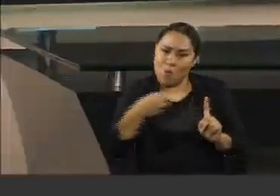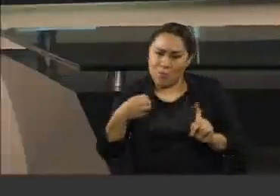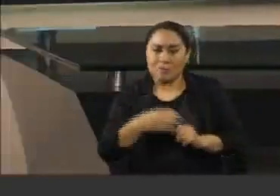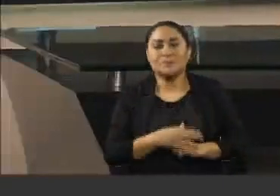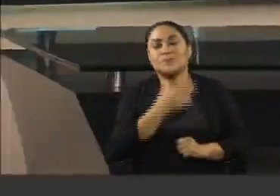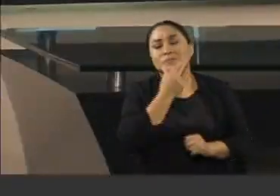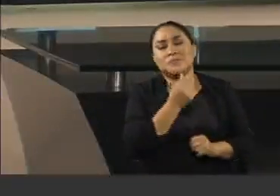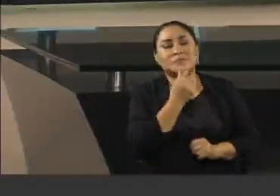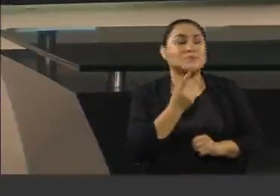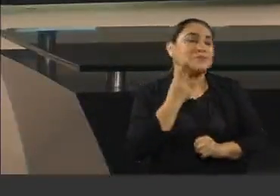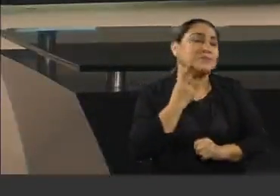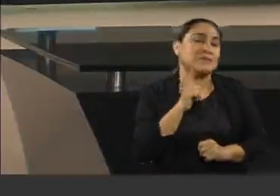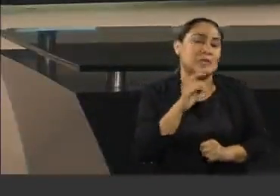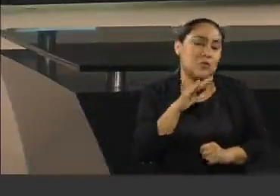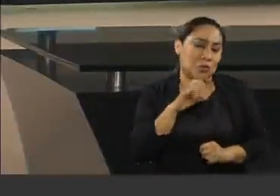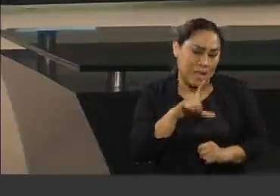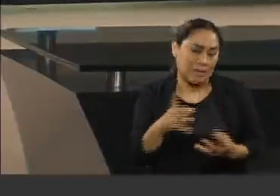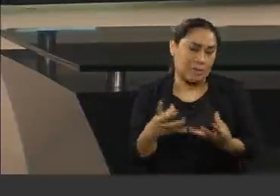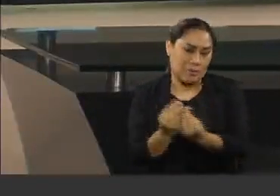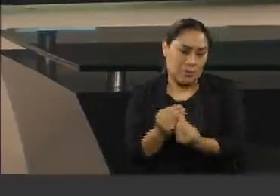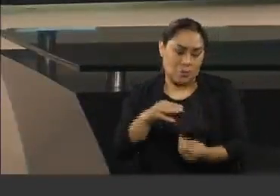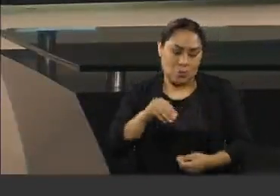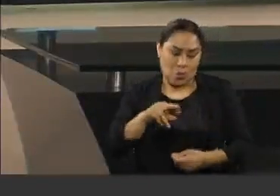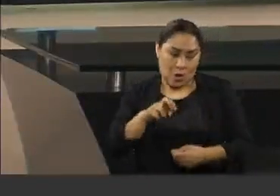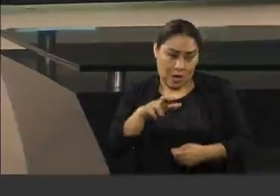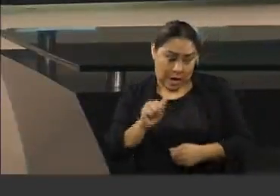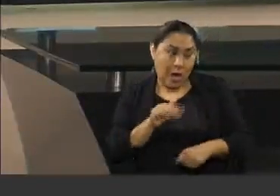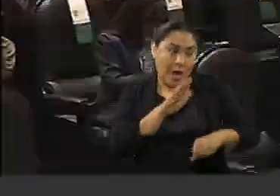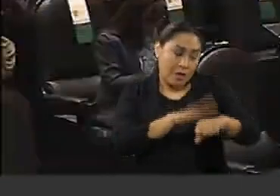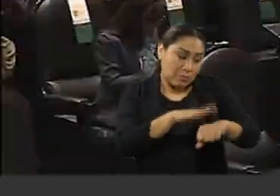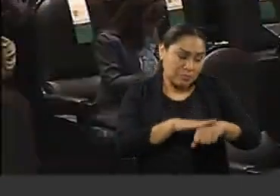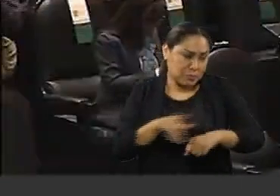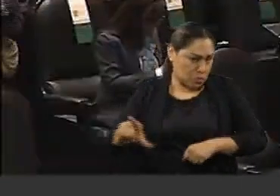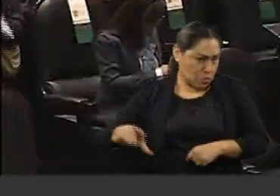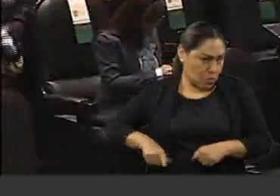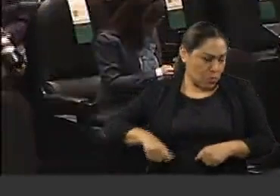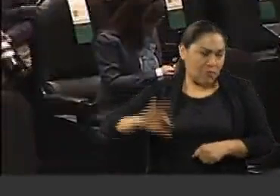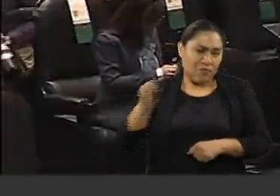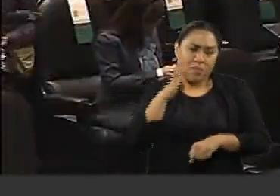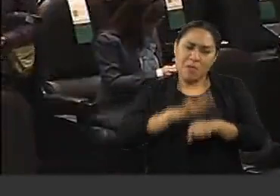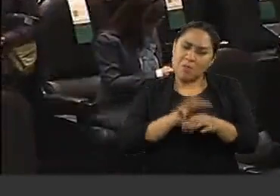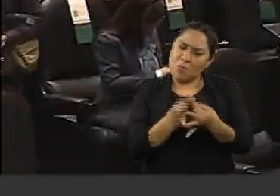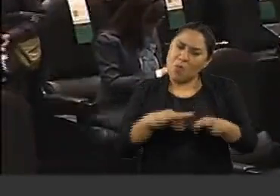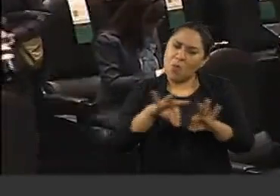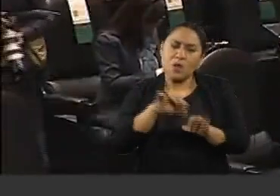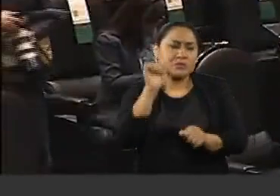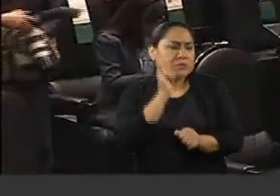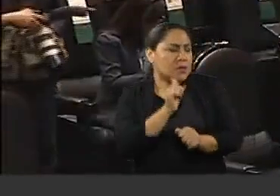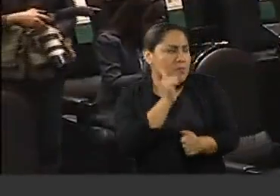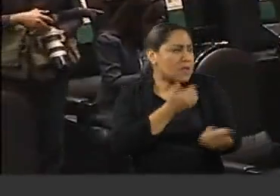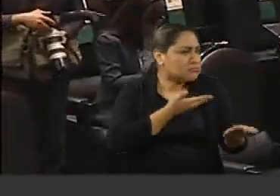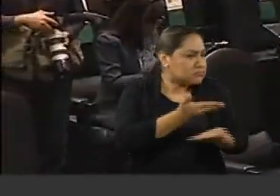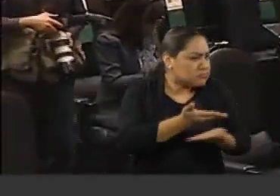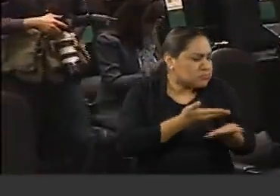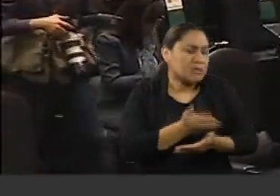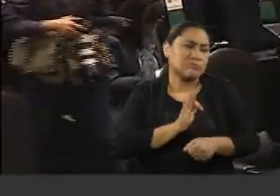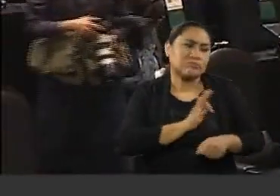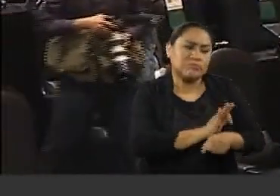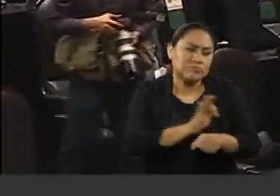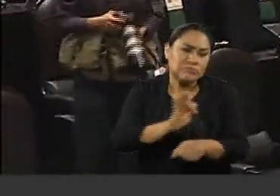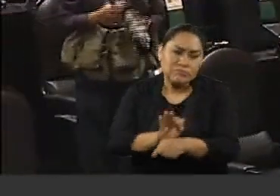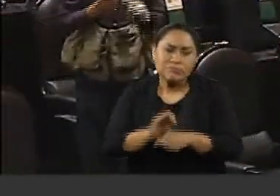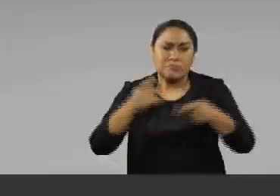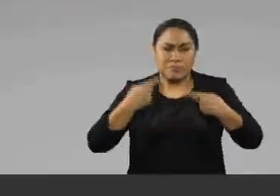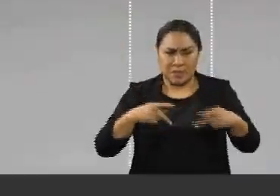El diputado Leonel Godoy, de la bancada de Morena, destacó que el gobierno federal ha privilegiado el diálogo y sigue trabajando por la justicia social y la